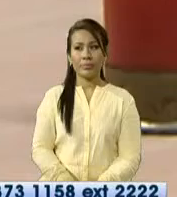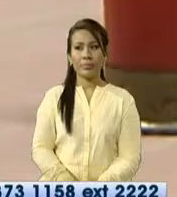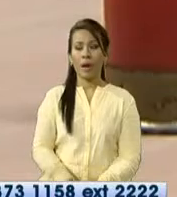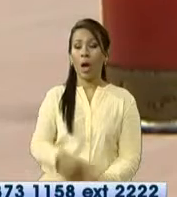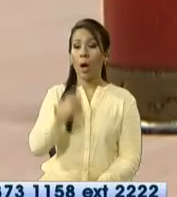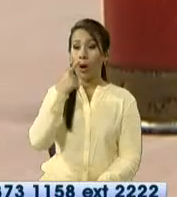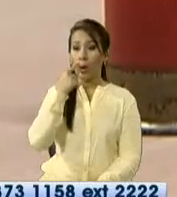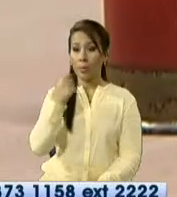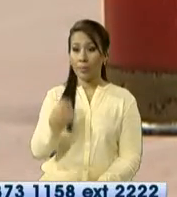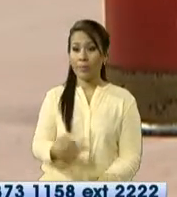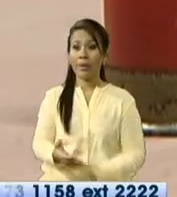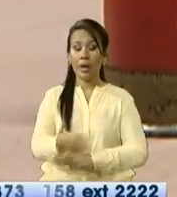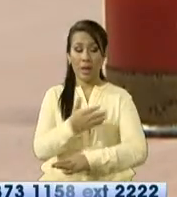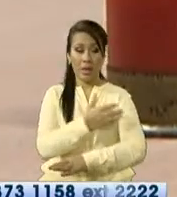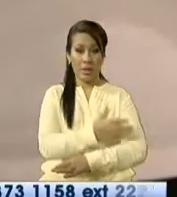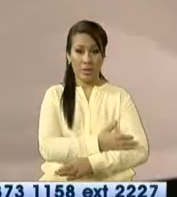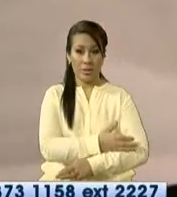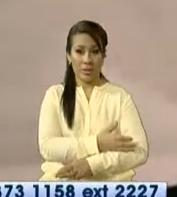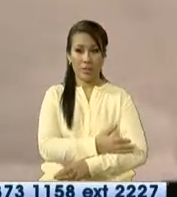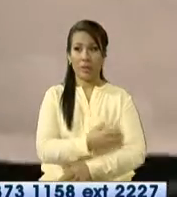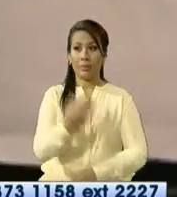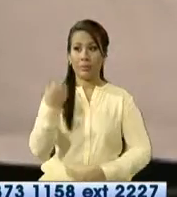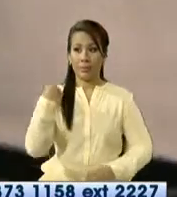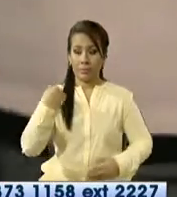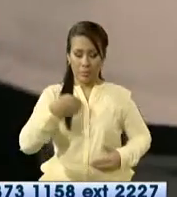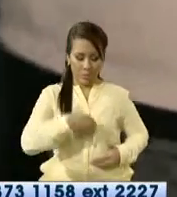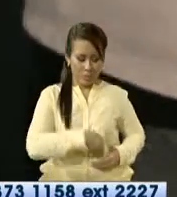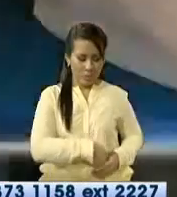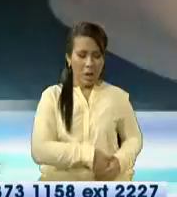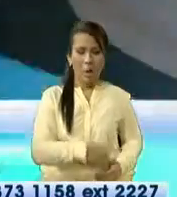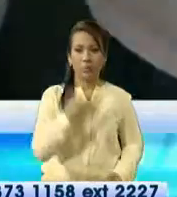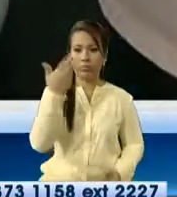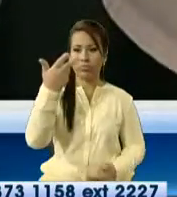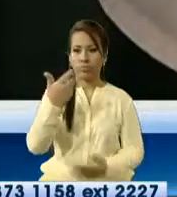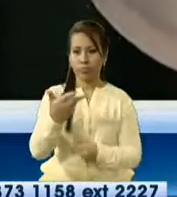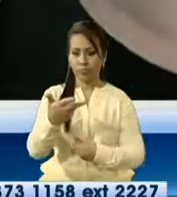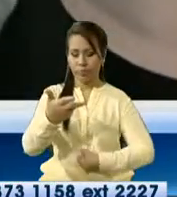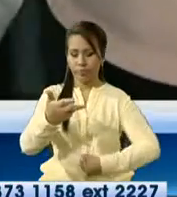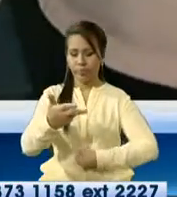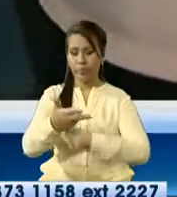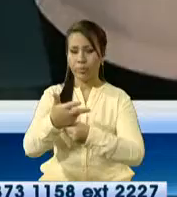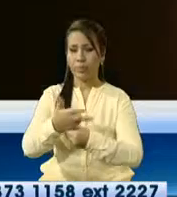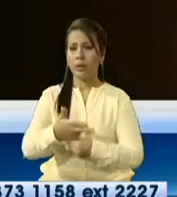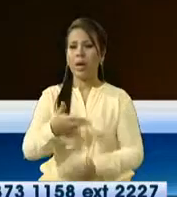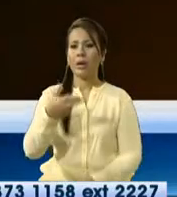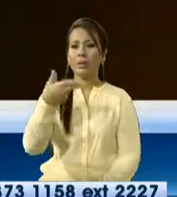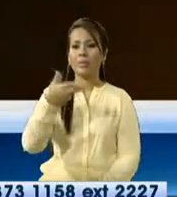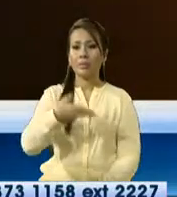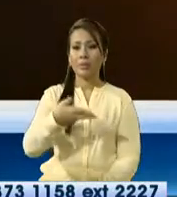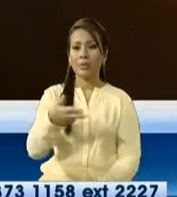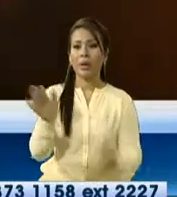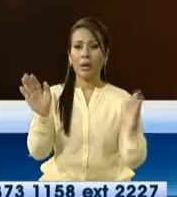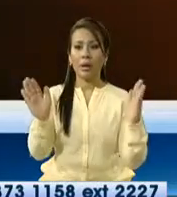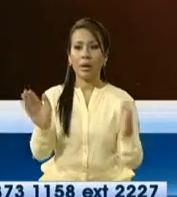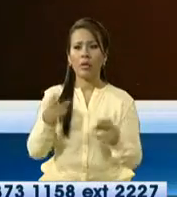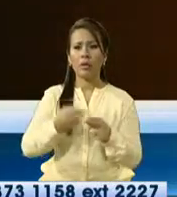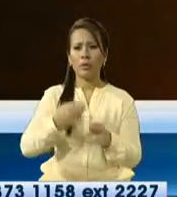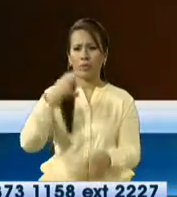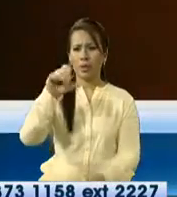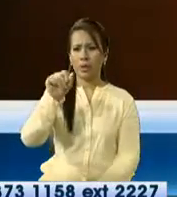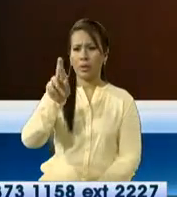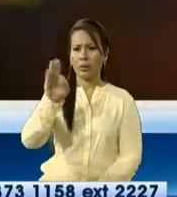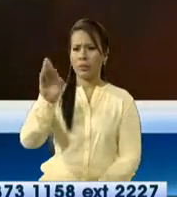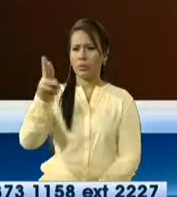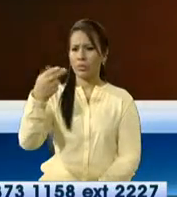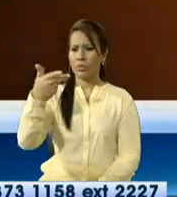Utilizando esta cartuchera calibre 16, dos delincuentes despojaron de sus pertenencias a una mujer en la cooperativa